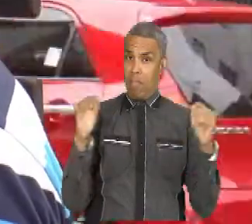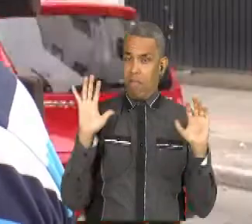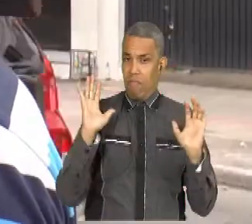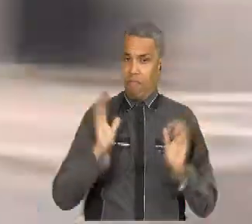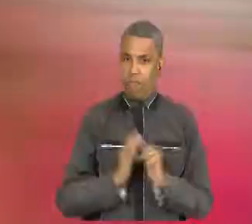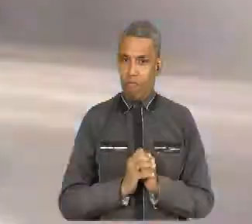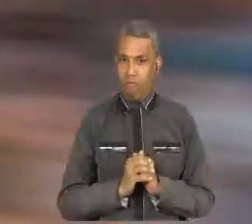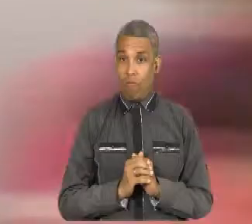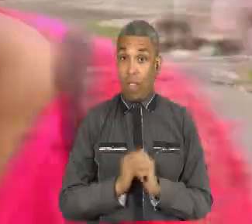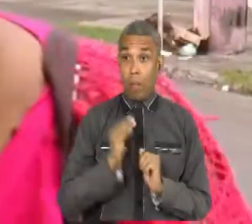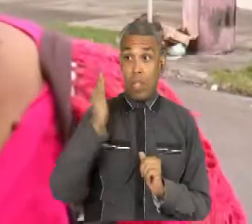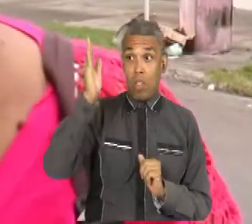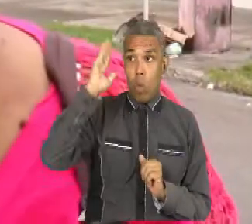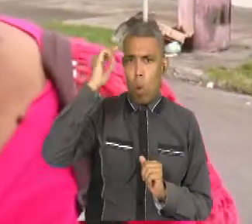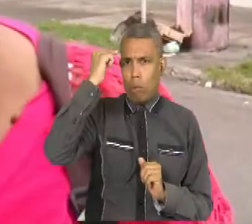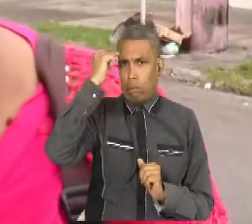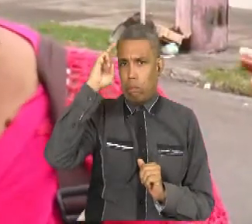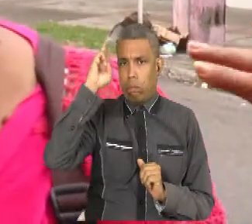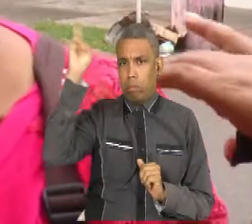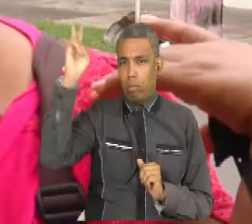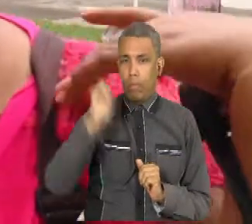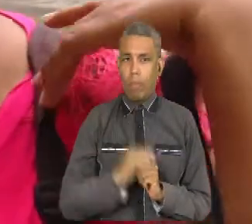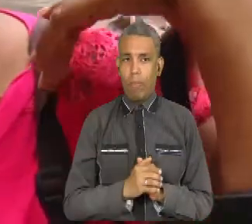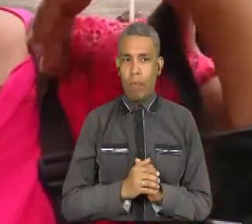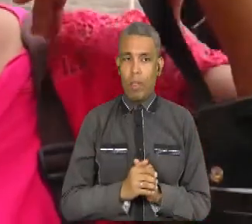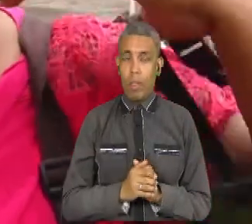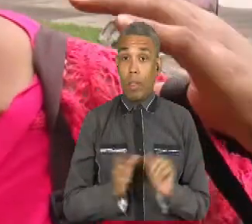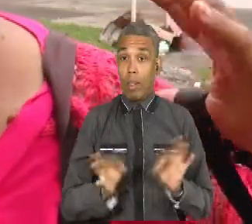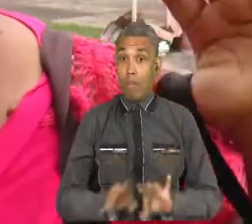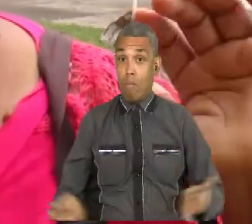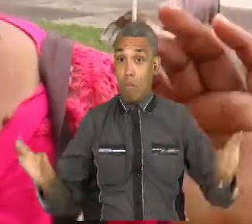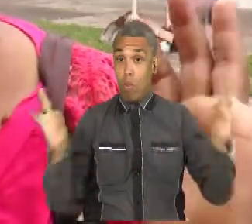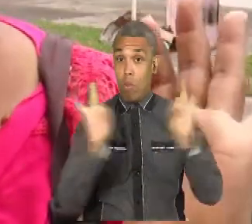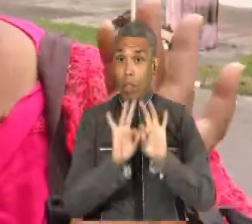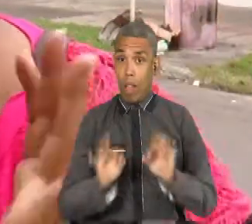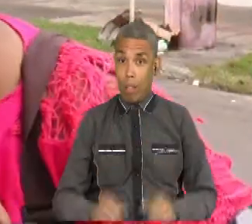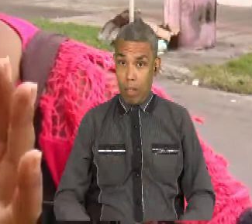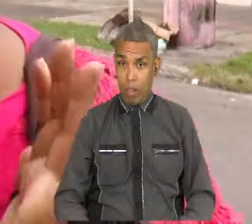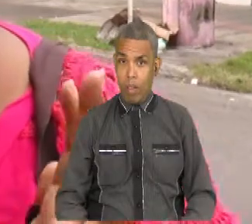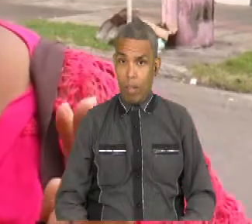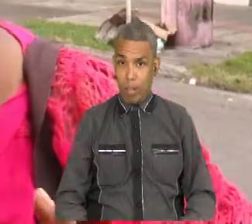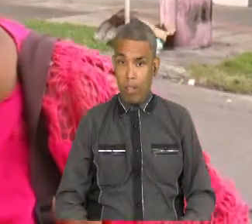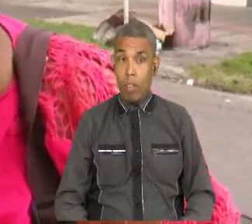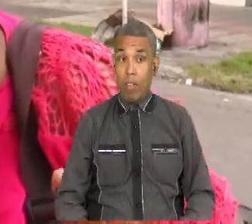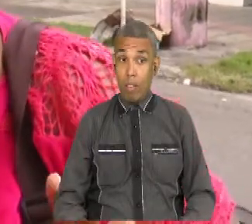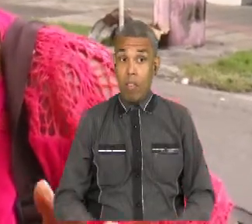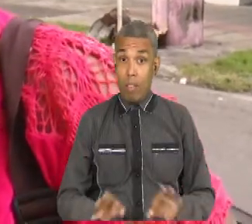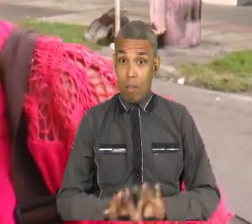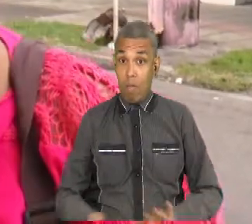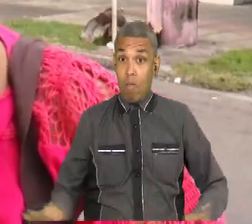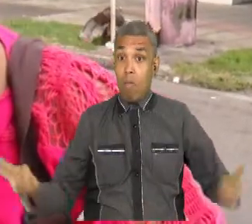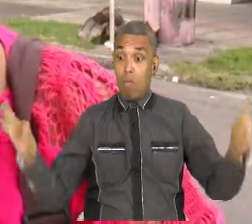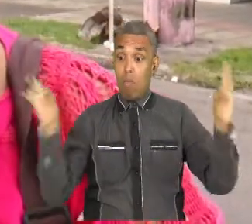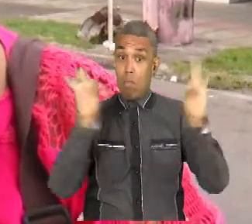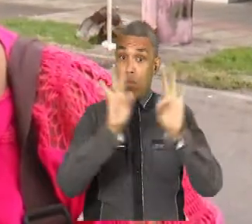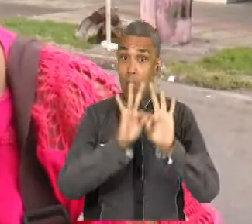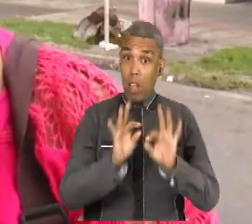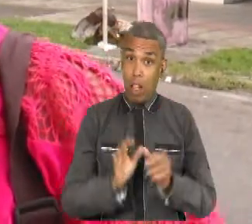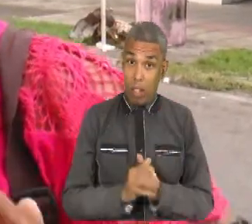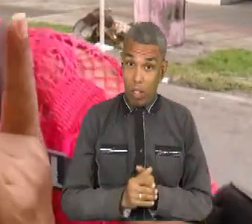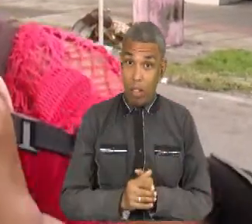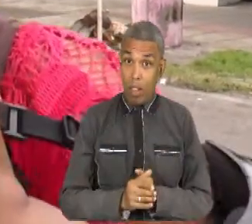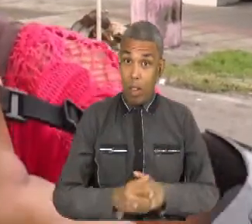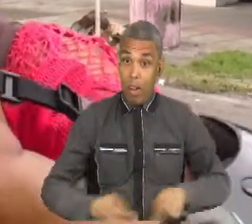con temor a Dios. La vida es muy importante, pero para uno la vida es importante porque sin vida no somos